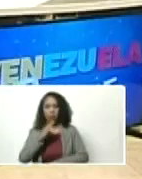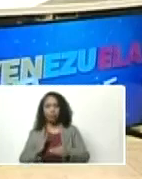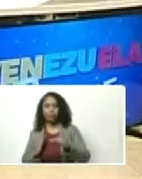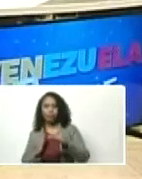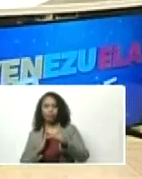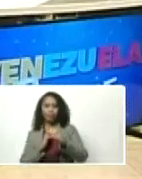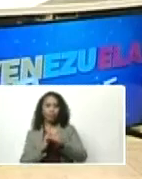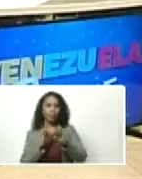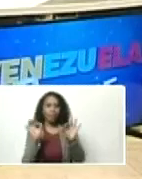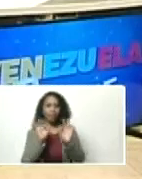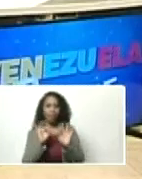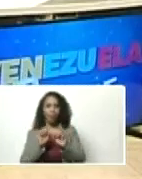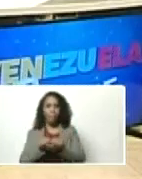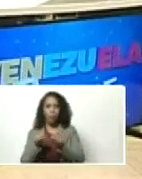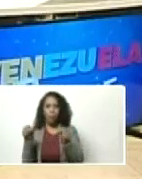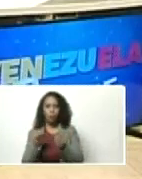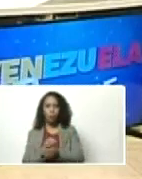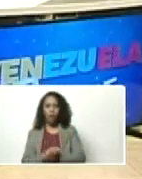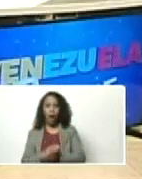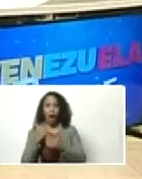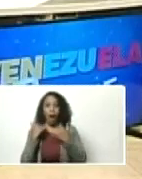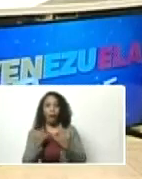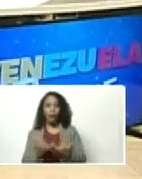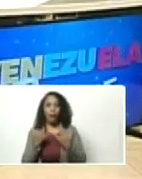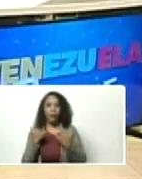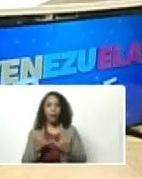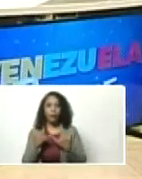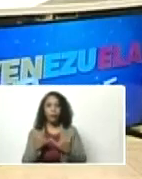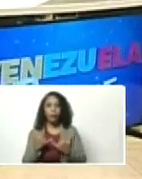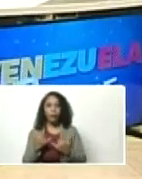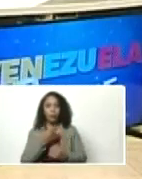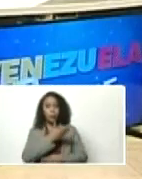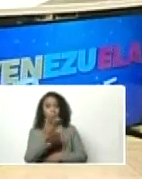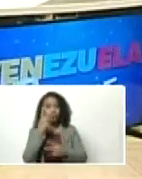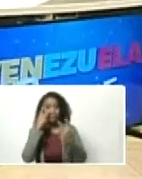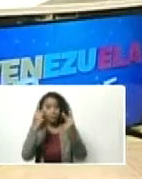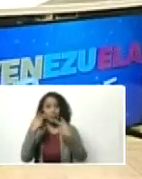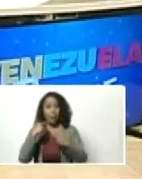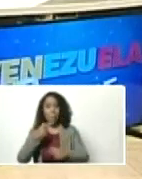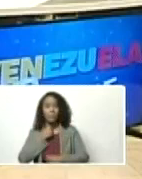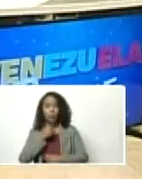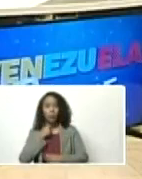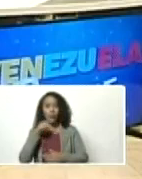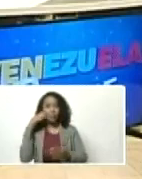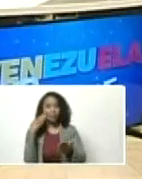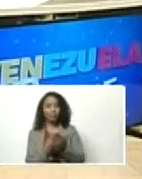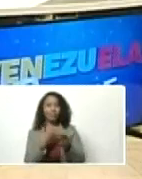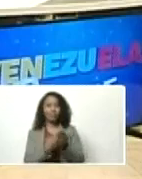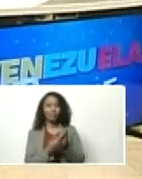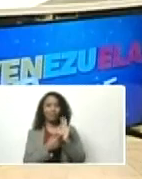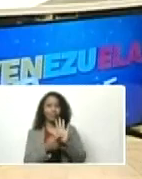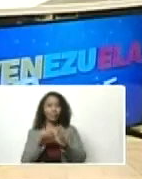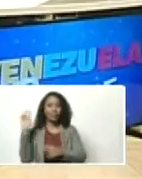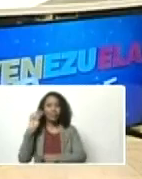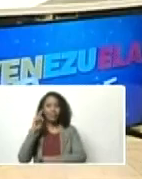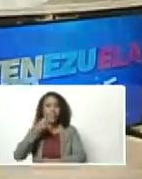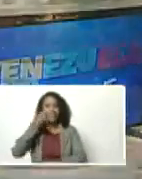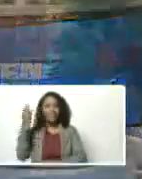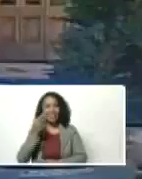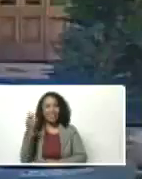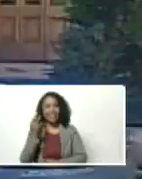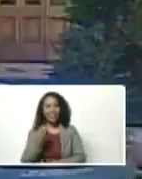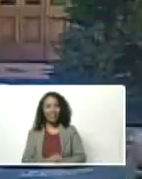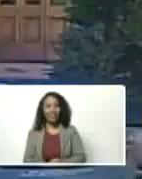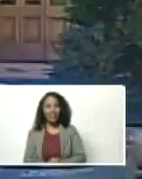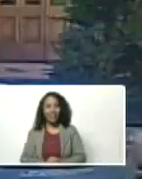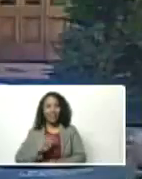indestructible. ¿Ah? Bueno, nos vamos ahora para que ustedes vean. Me gusta mostrarles la Venezuela de verdad.